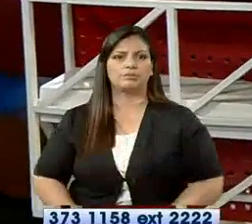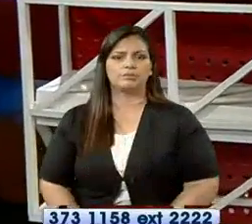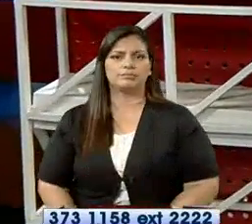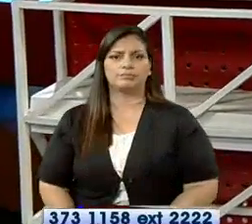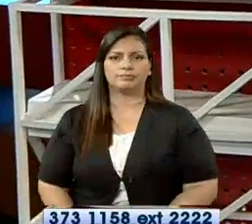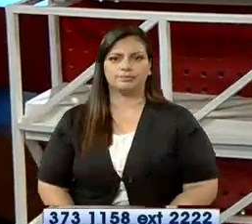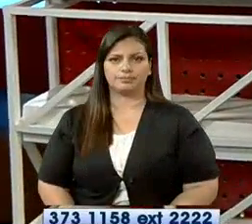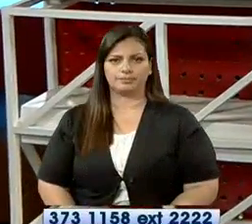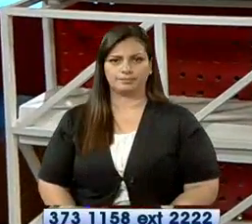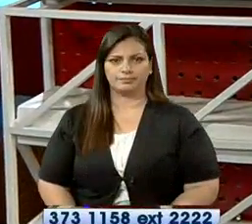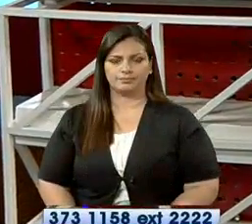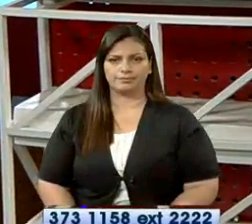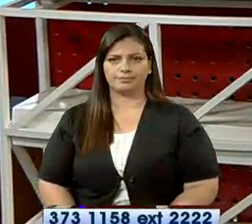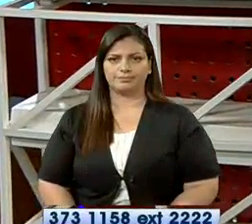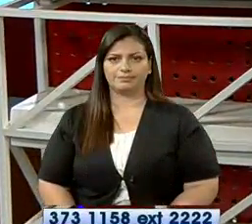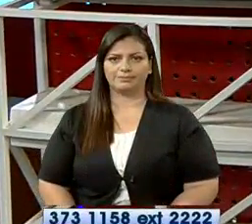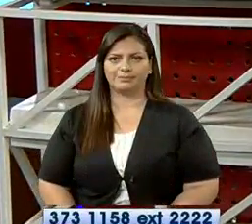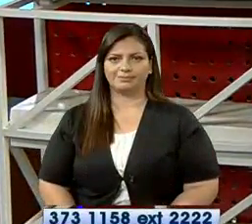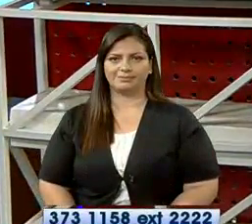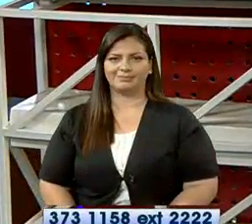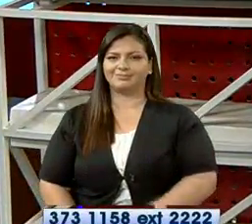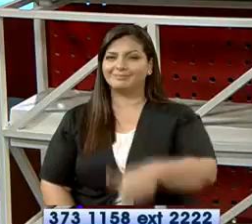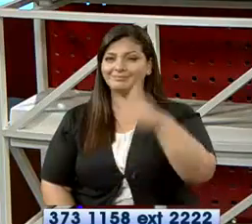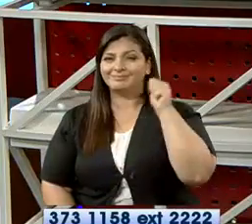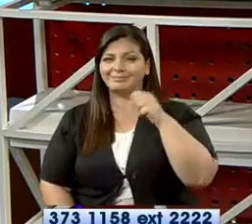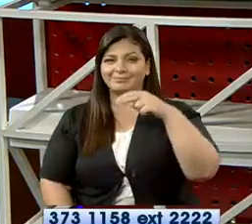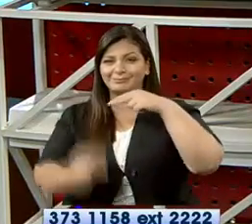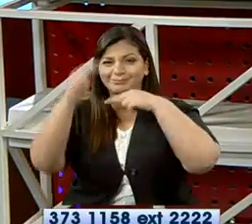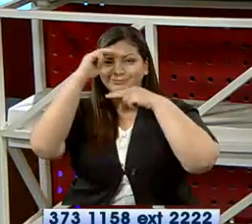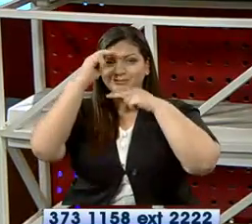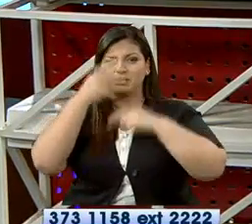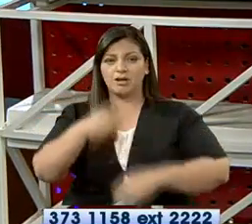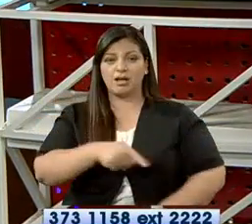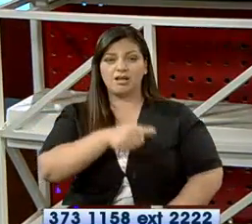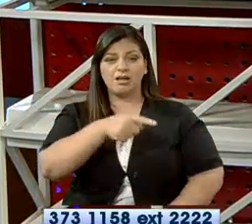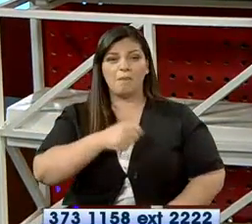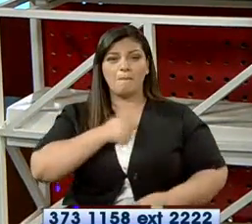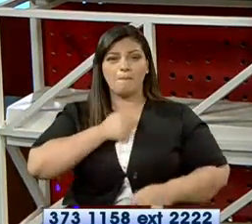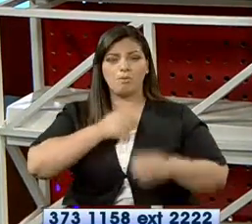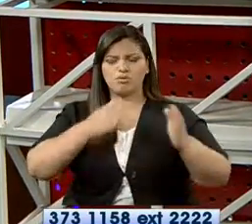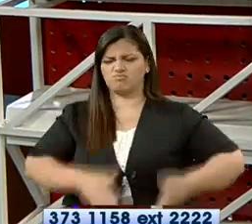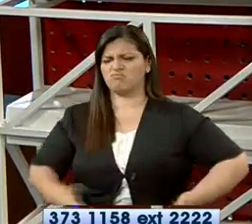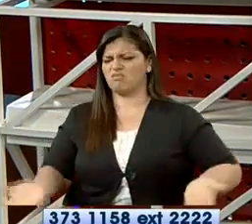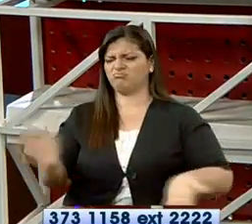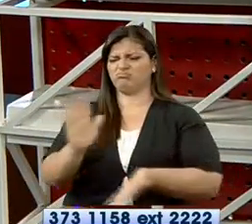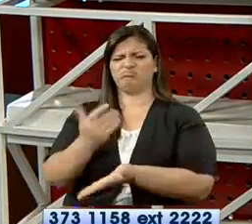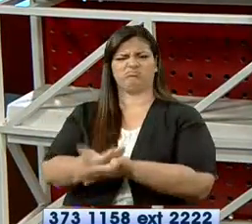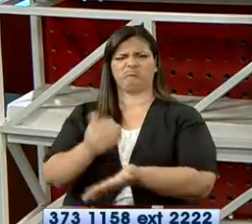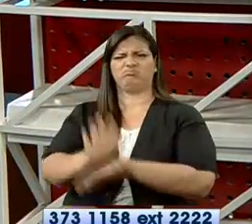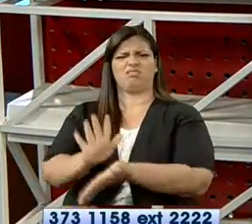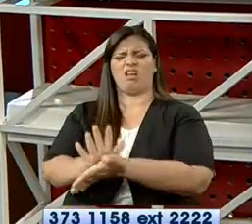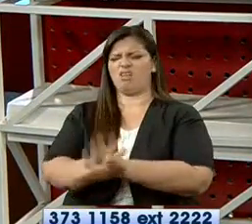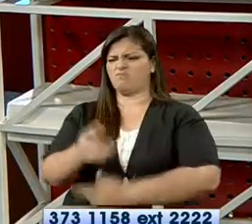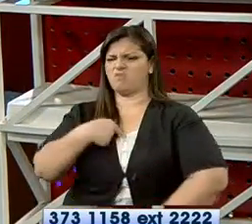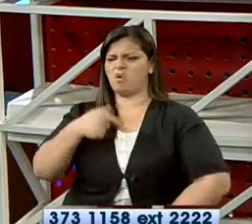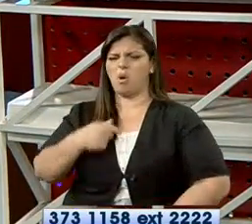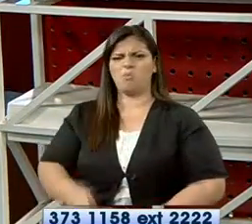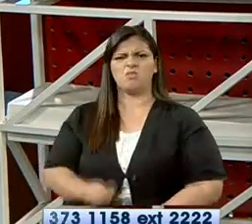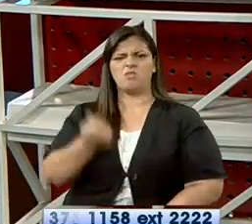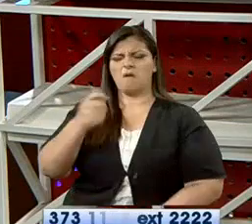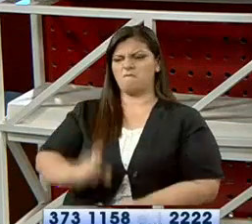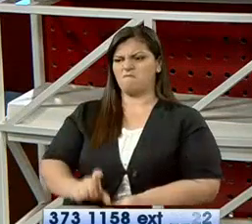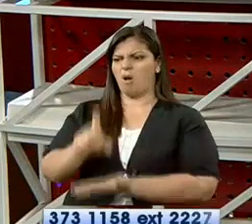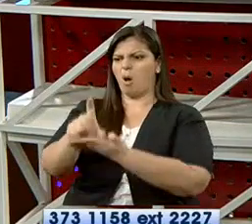En este caso, pues el señor que demostraba prepotencia al decir que tiene suficiente dinero para resarcir los gastos, ahí está lo que dice el abogado, se